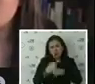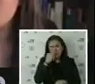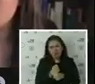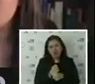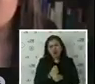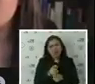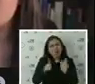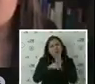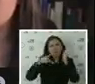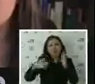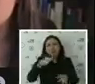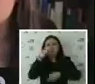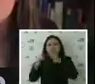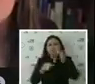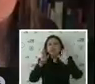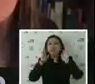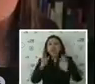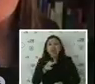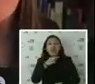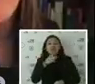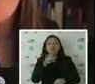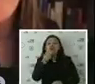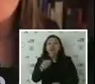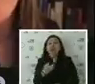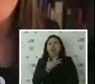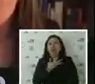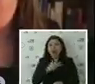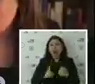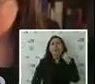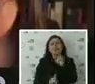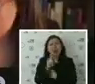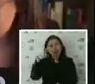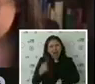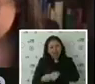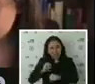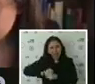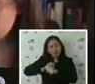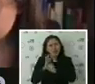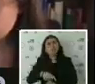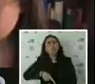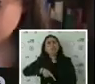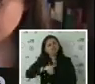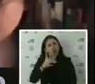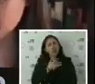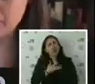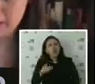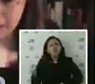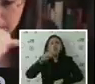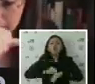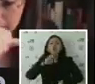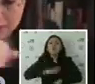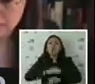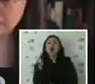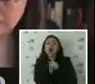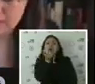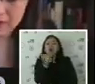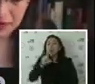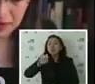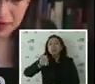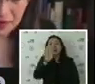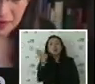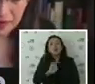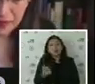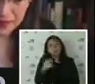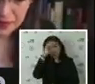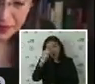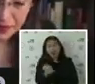una nota periodística, se anunció que pese a la pandemia se incrementó un 20% la matrícula de estudiantes